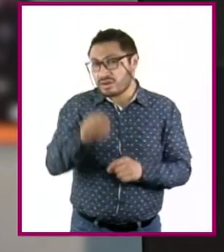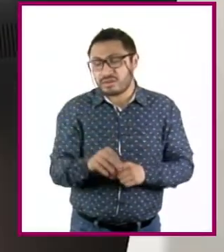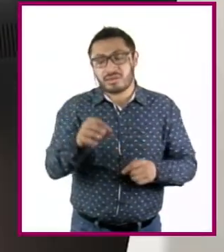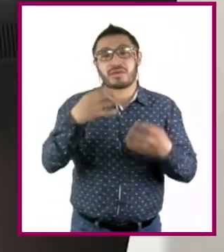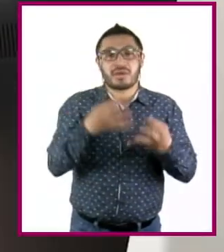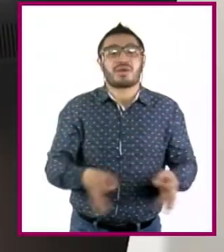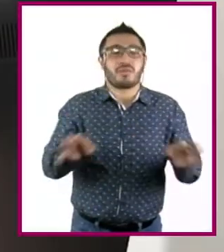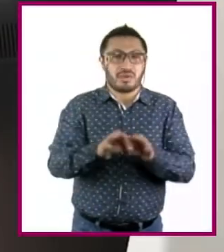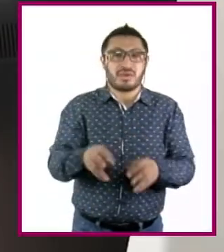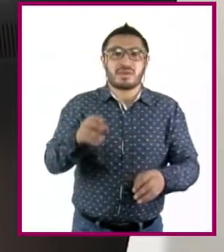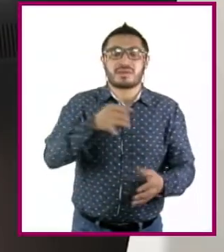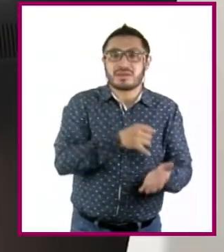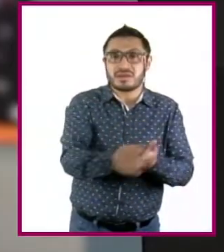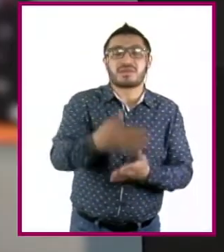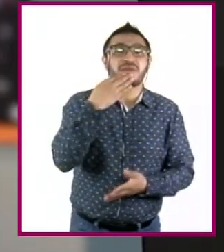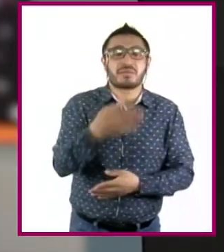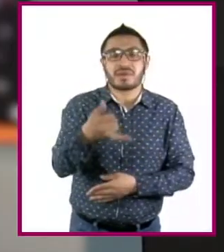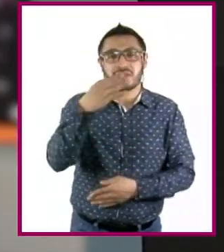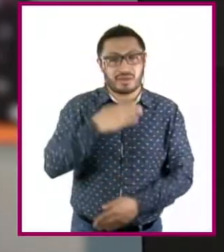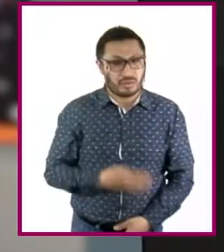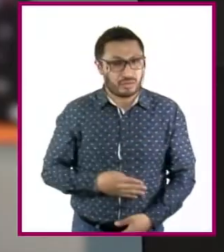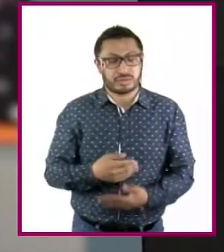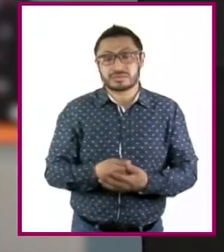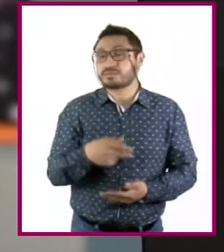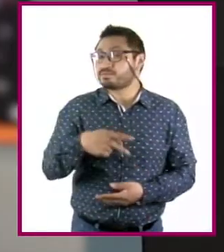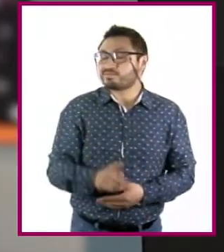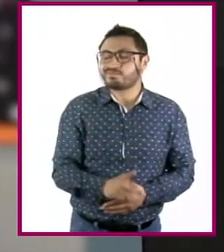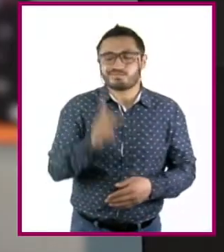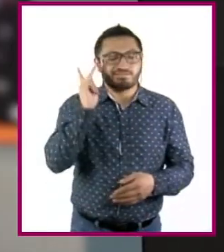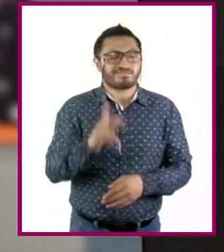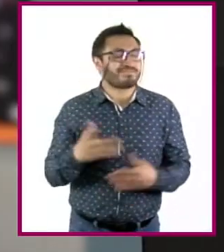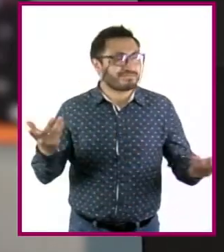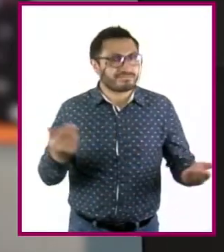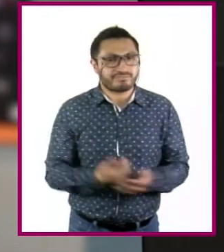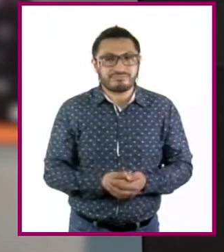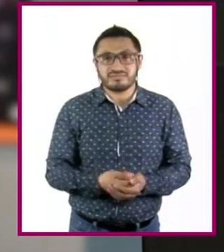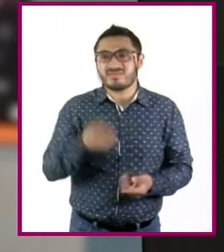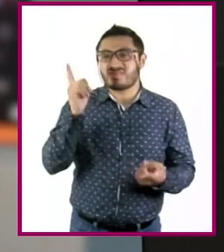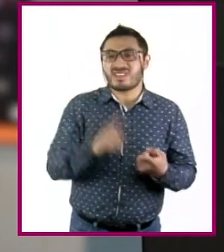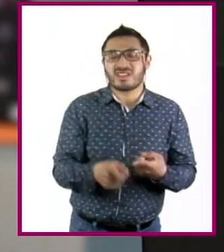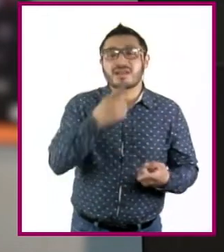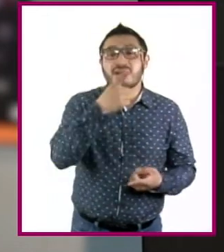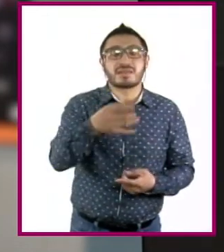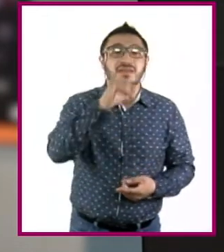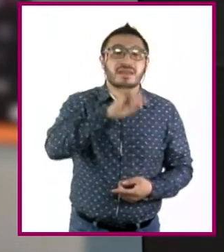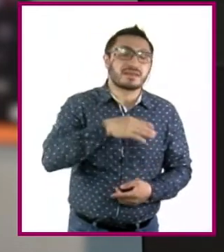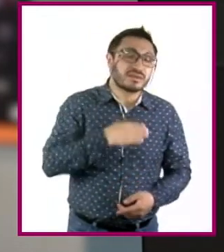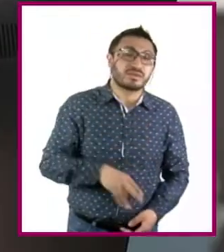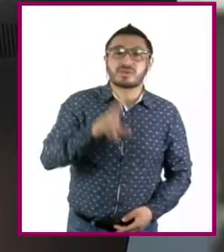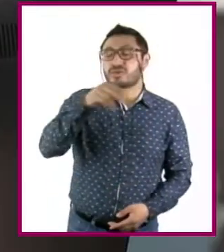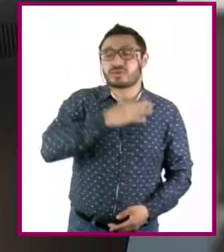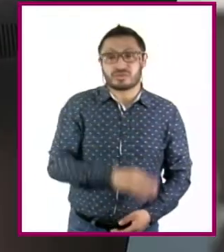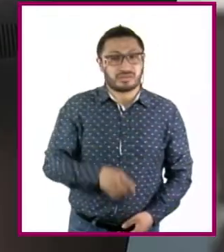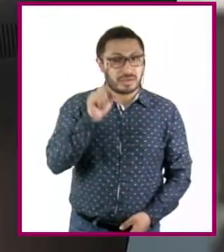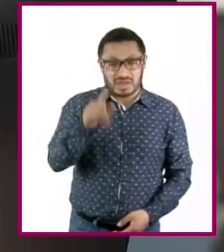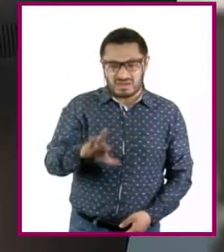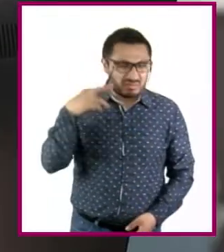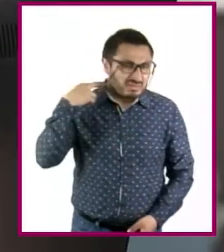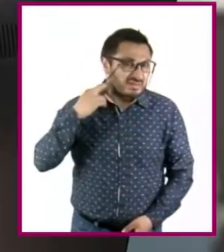correctas, mientras que sea lo justo? Pero es que... ¿quién determina qué es justo y qué no? ¿La misma máquina?